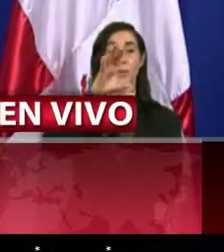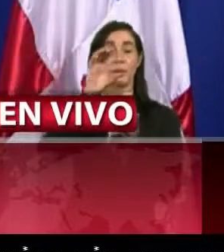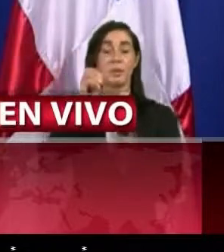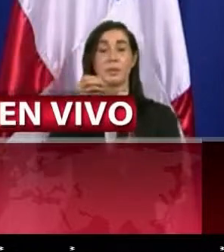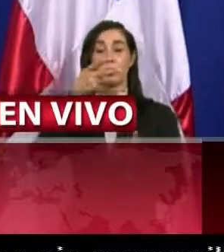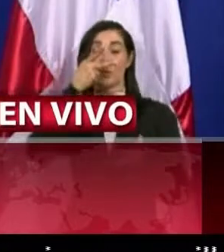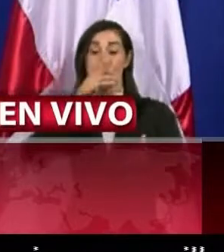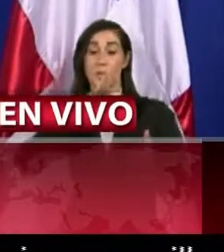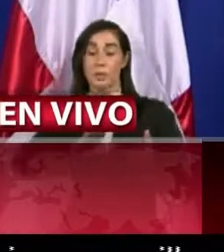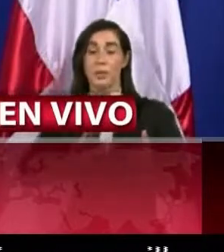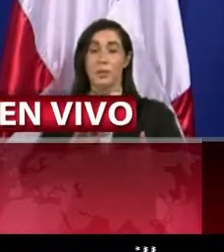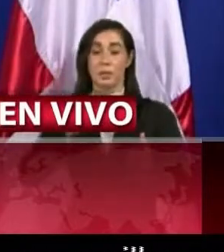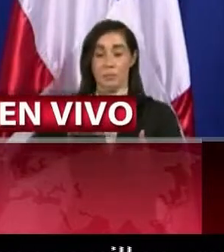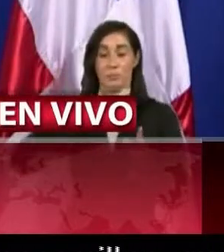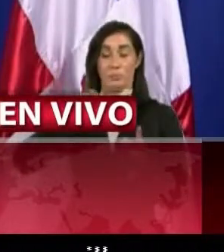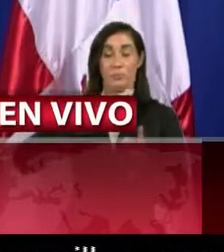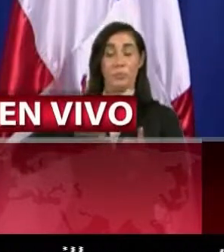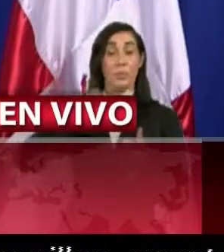y adolescentes,